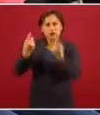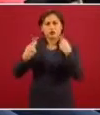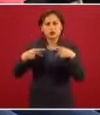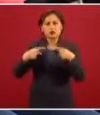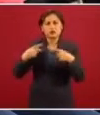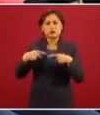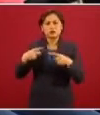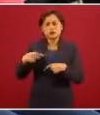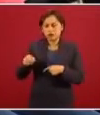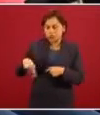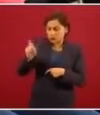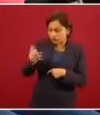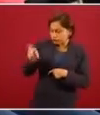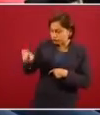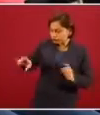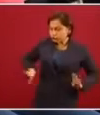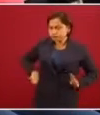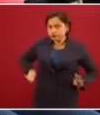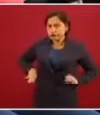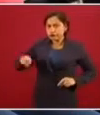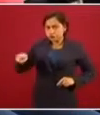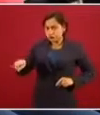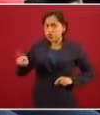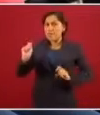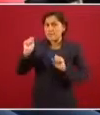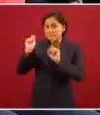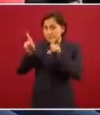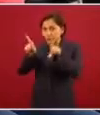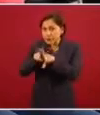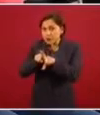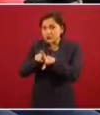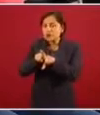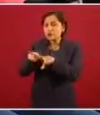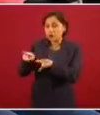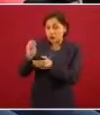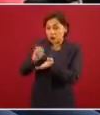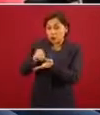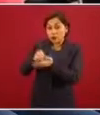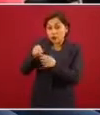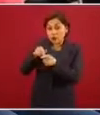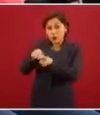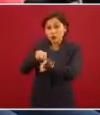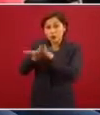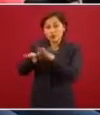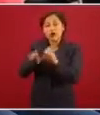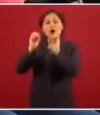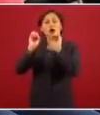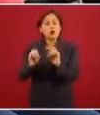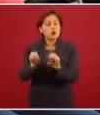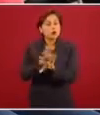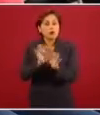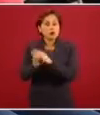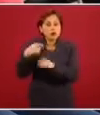grupos de riesgo para que dejen de trabajar, ¿están ahí incluidos? ¿Son aparte? ¿Cuántas personas, trabajadores de la salud, médico